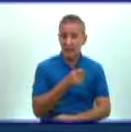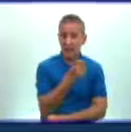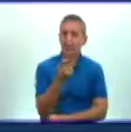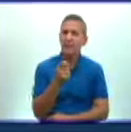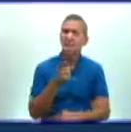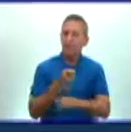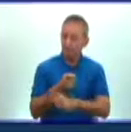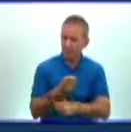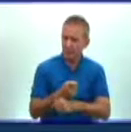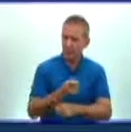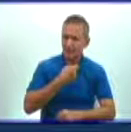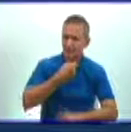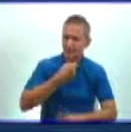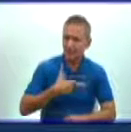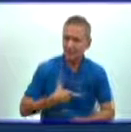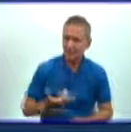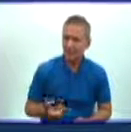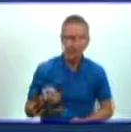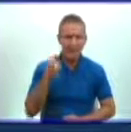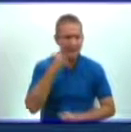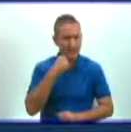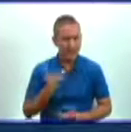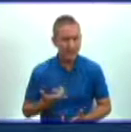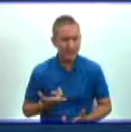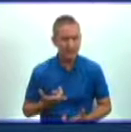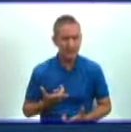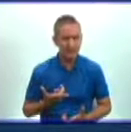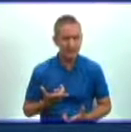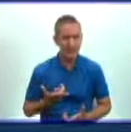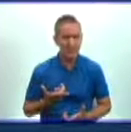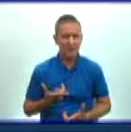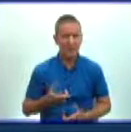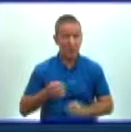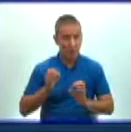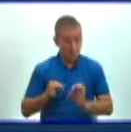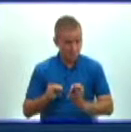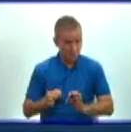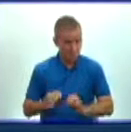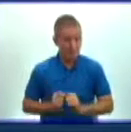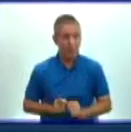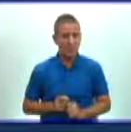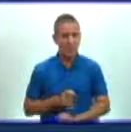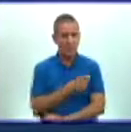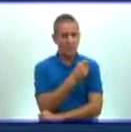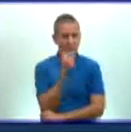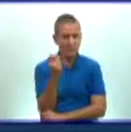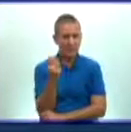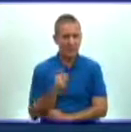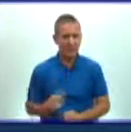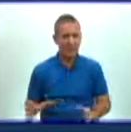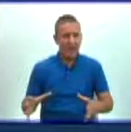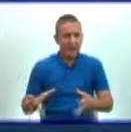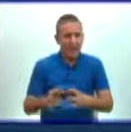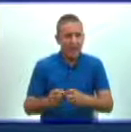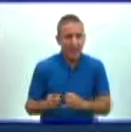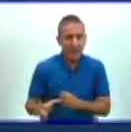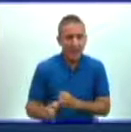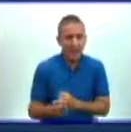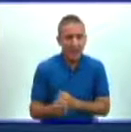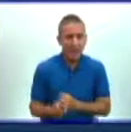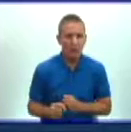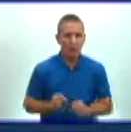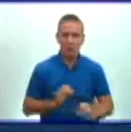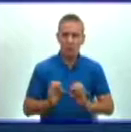mediante su ejemplo. Además, como verdadero educador, atrae a todos y los anida en